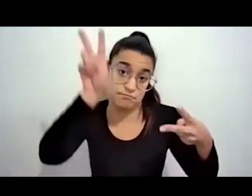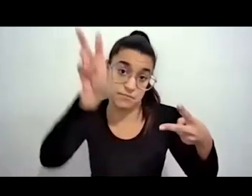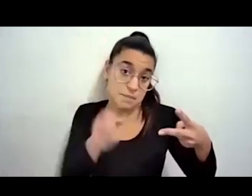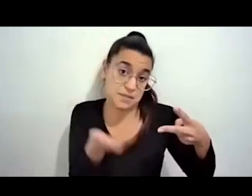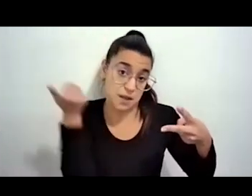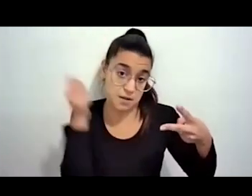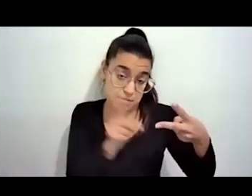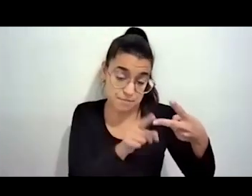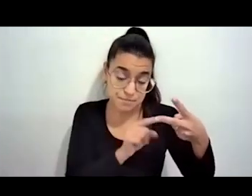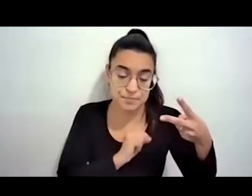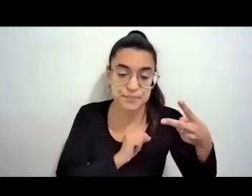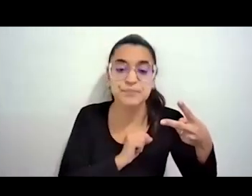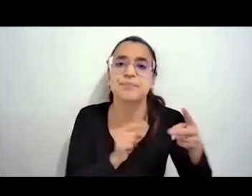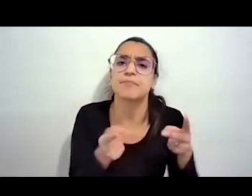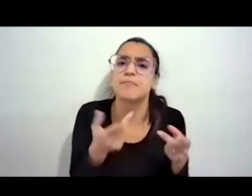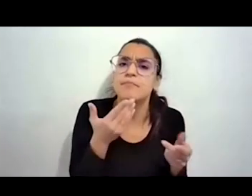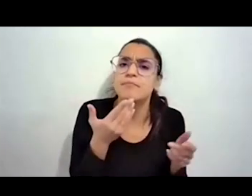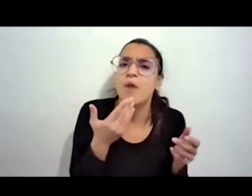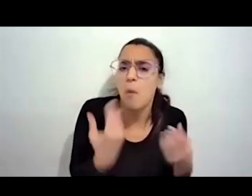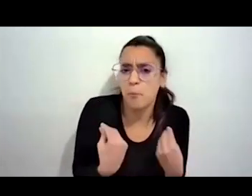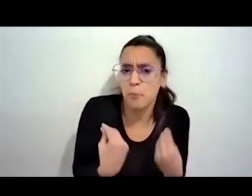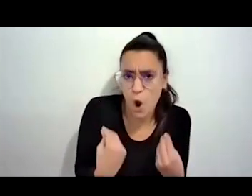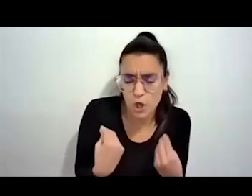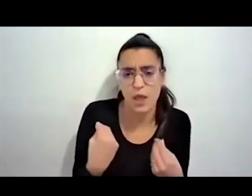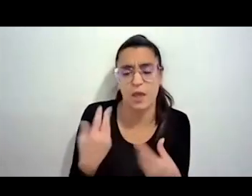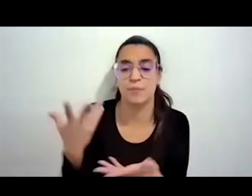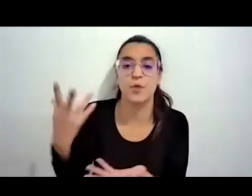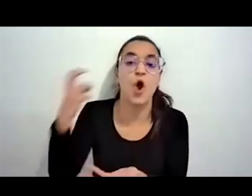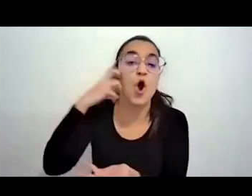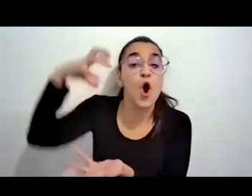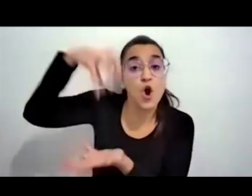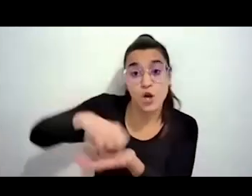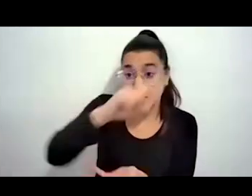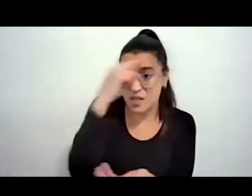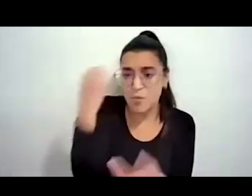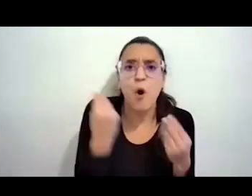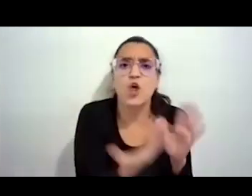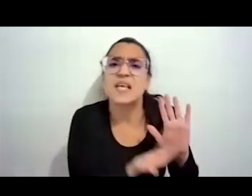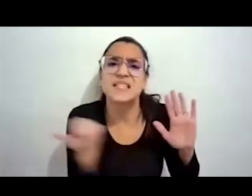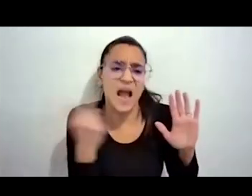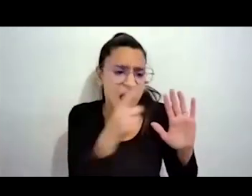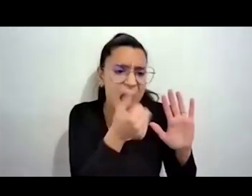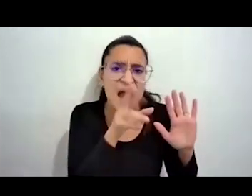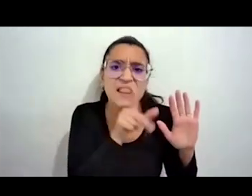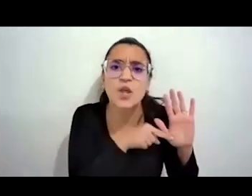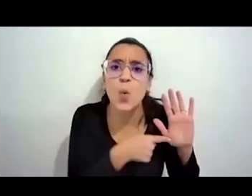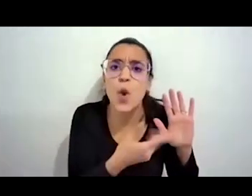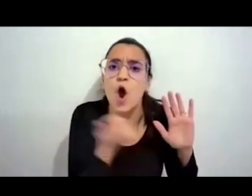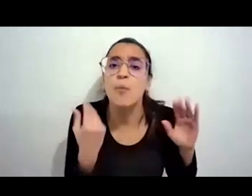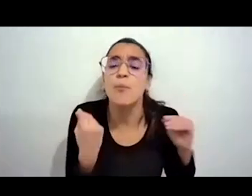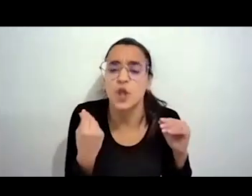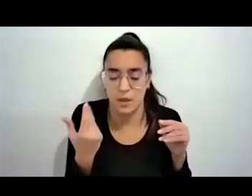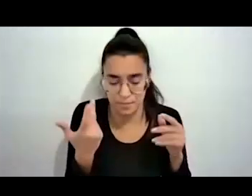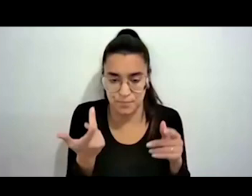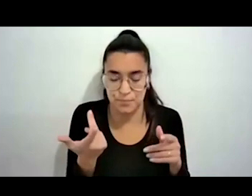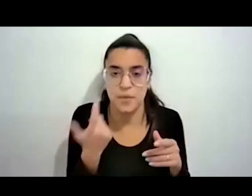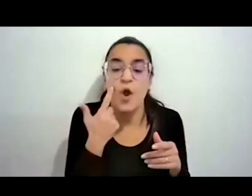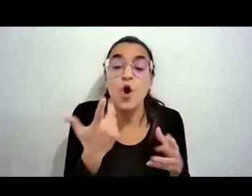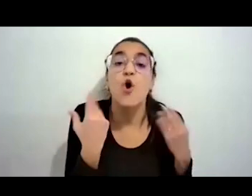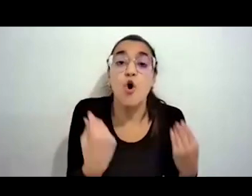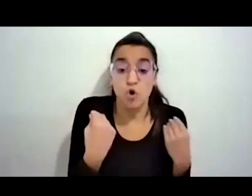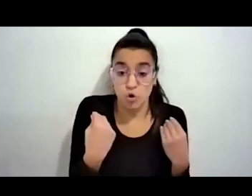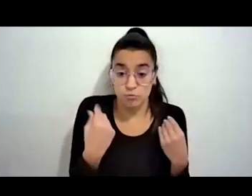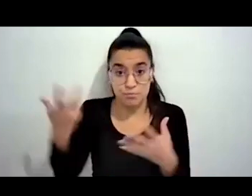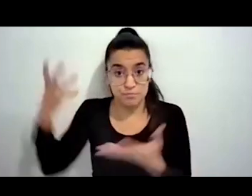El fundamento del Congreso Nacional para eliminar el artículo fue el siguiente. ¿Cómo vamos